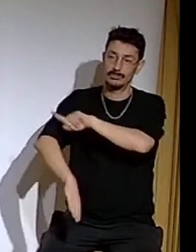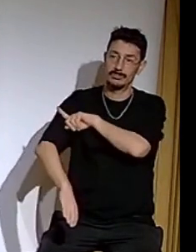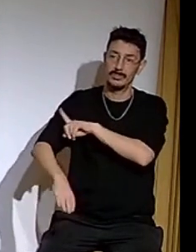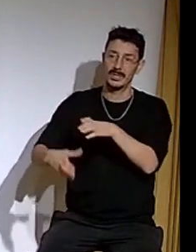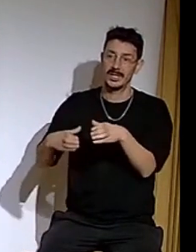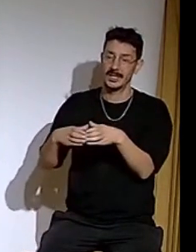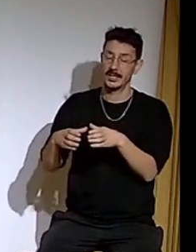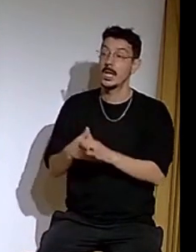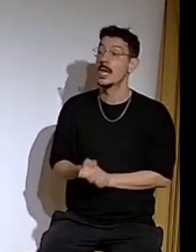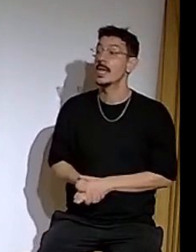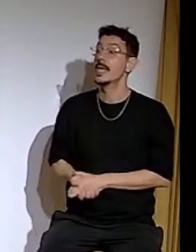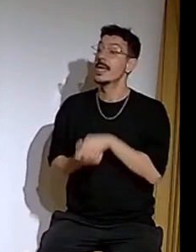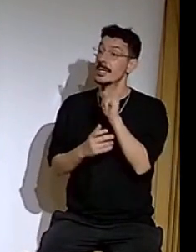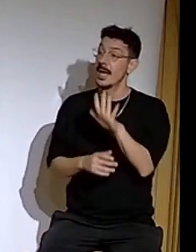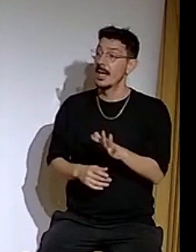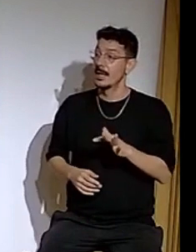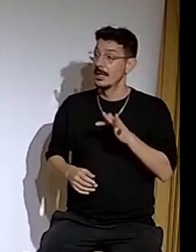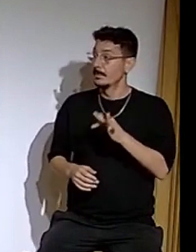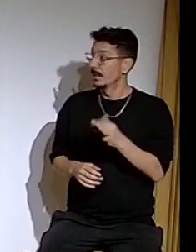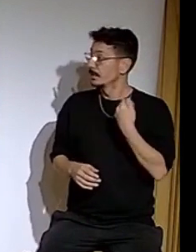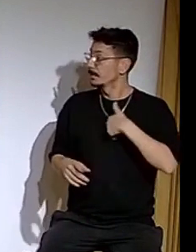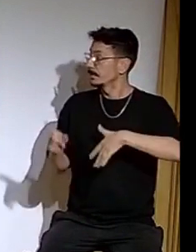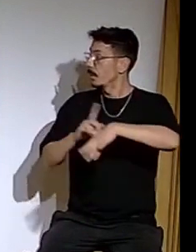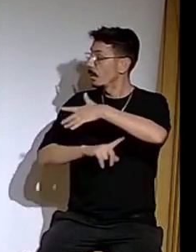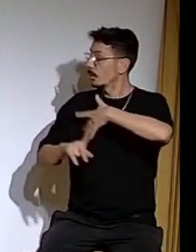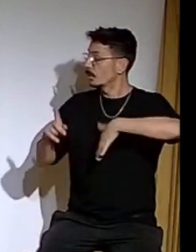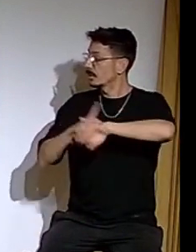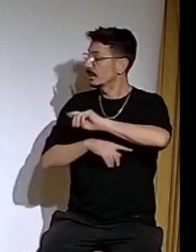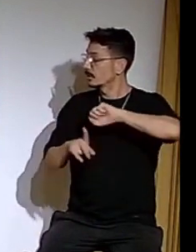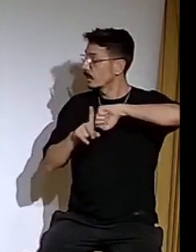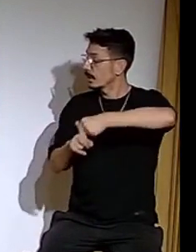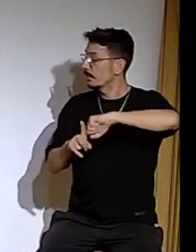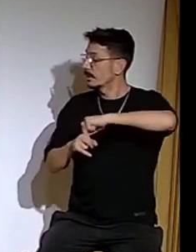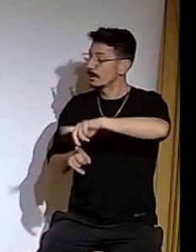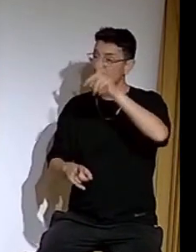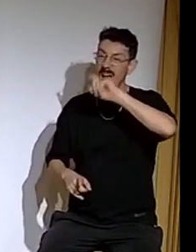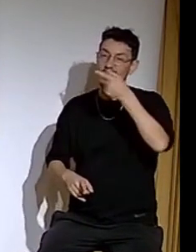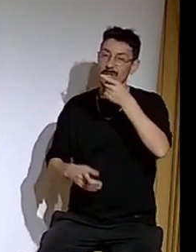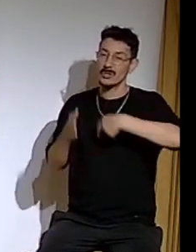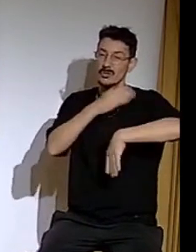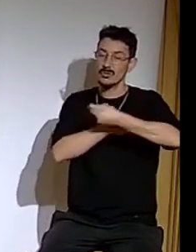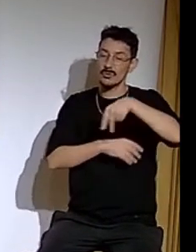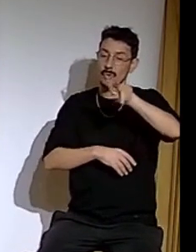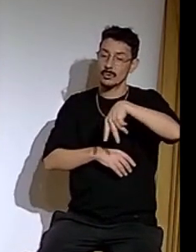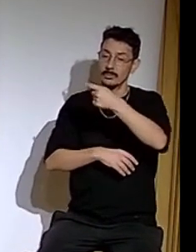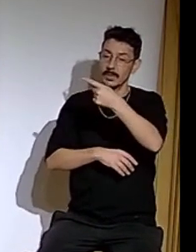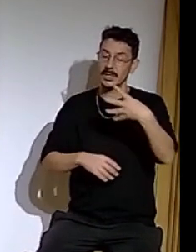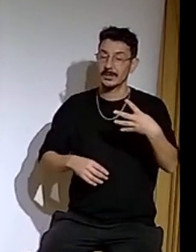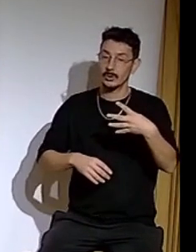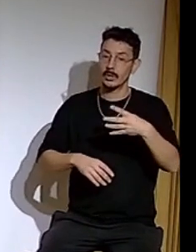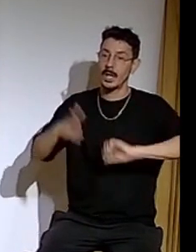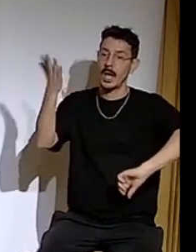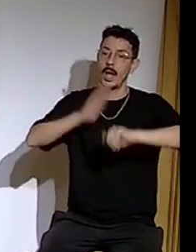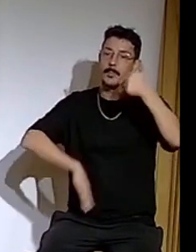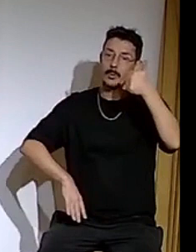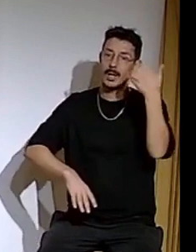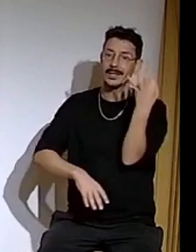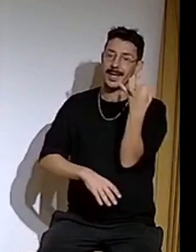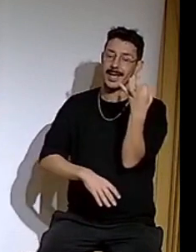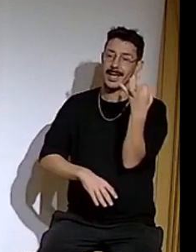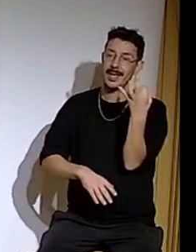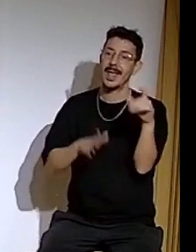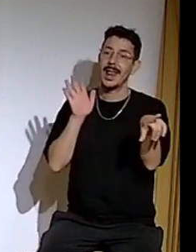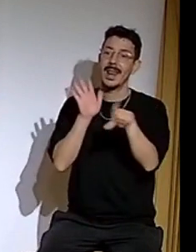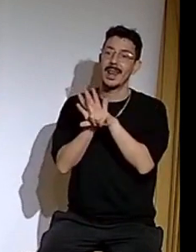en este en este contexto represivo en el año 2014 se aprobó la ley